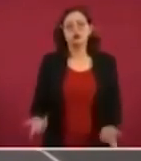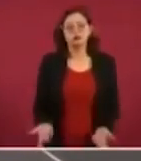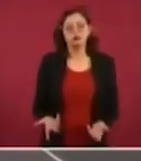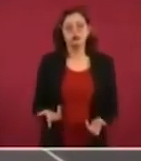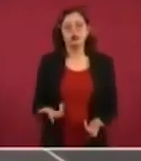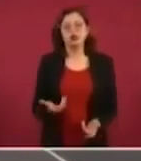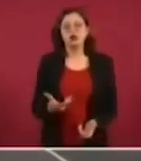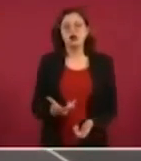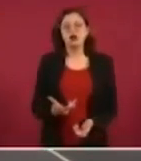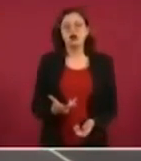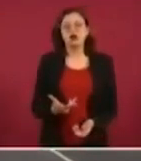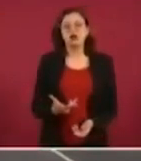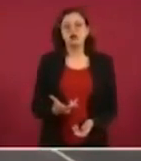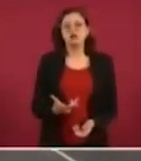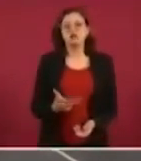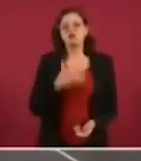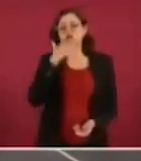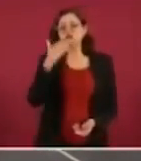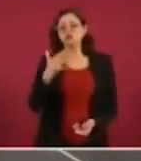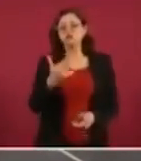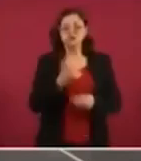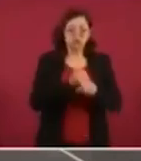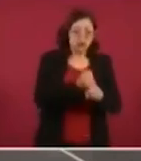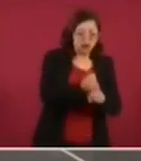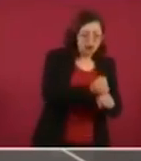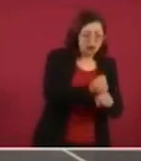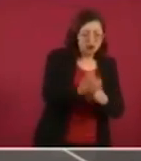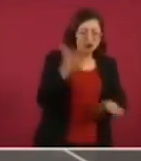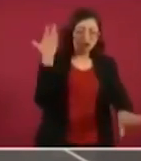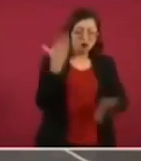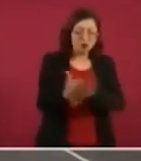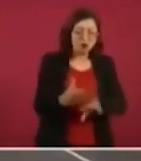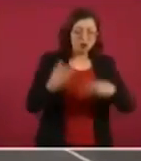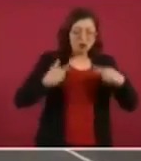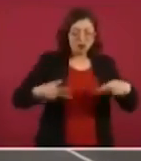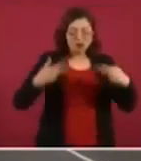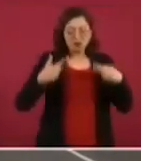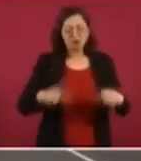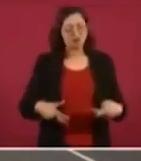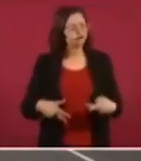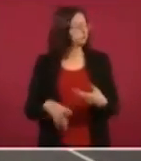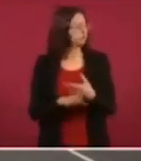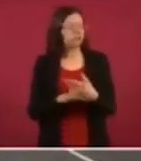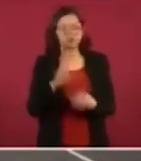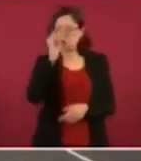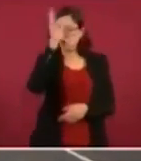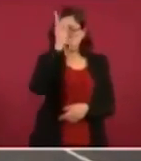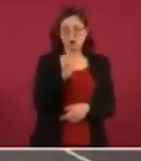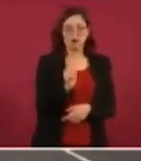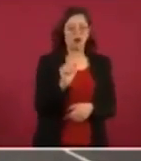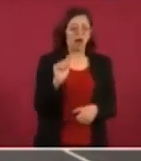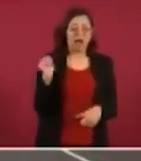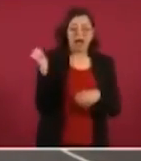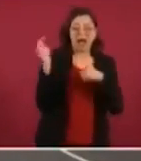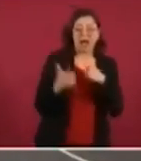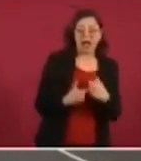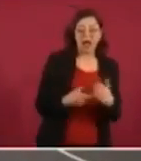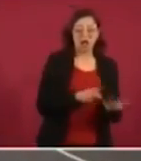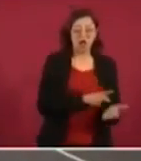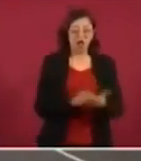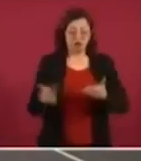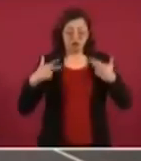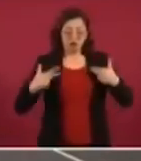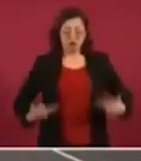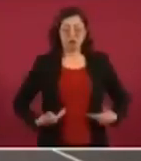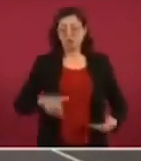cero ante la tortura y cualquier otra violación a los derechos